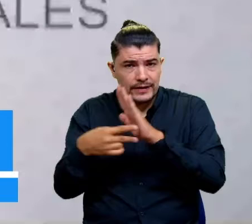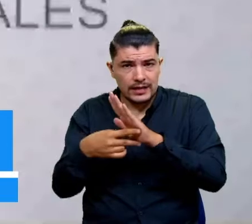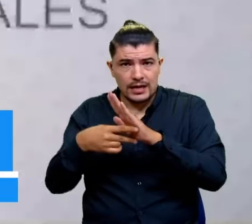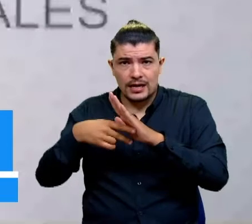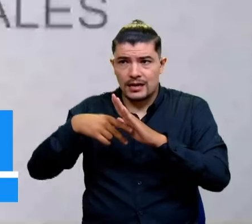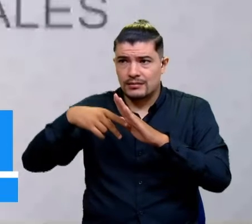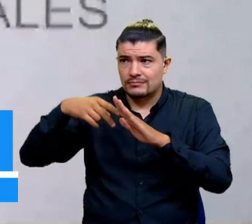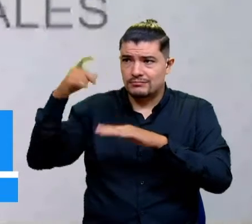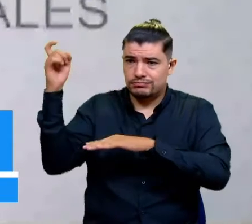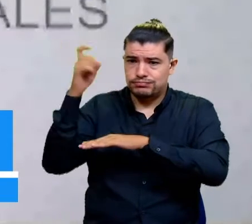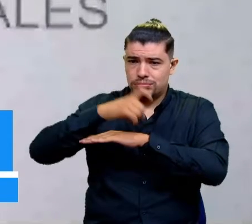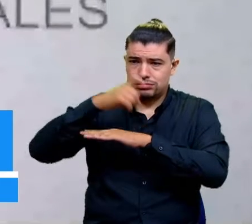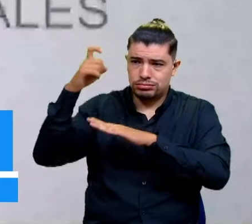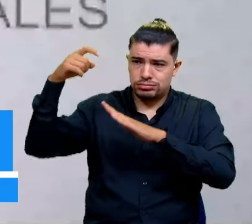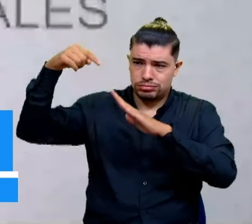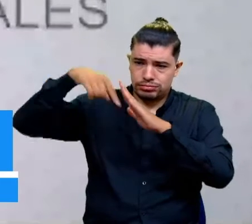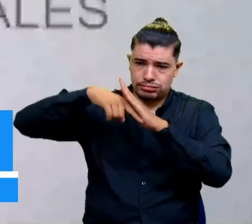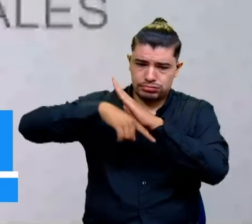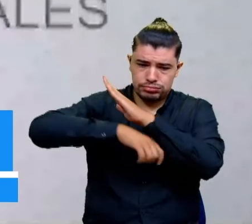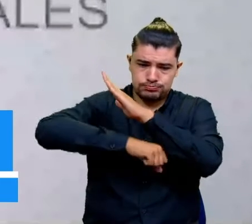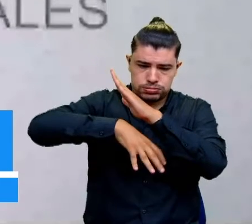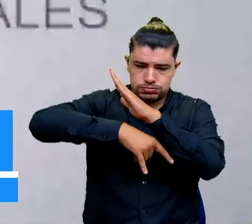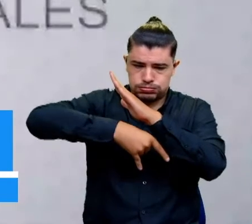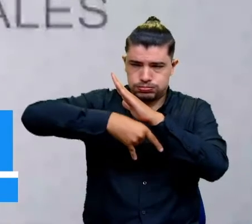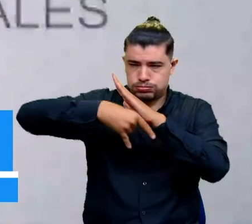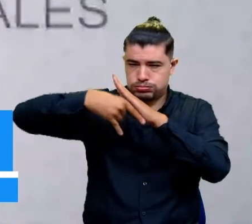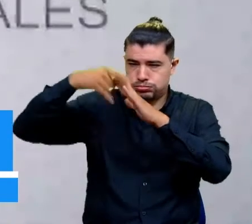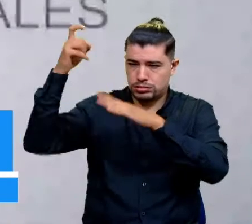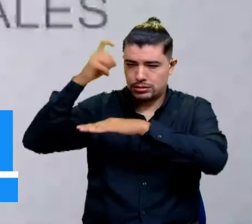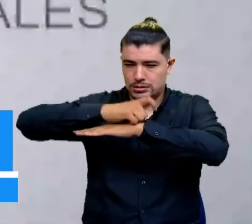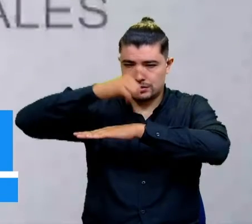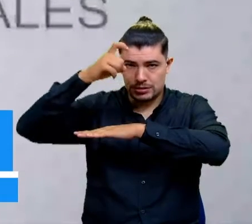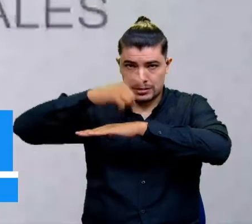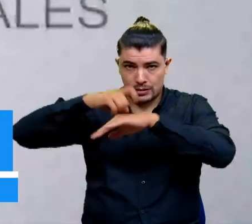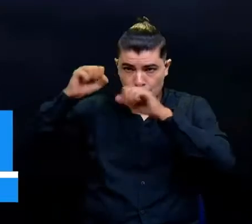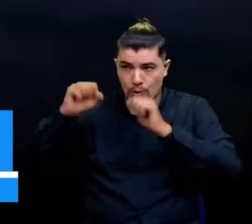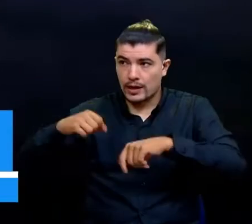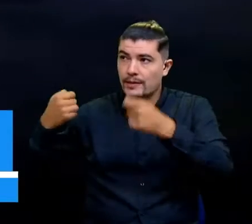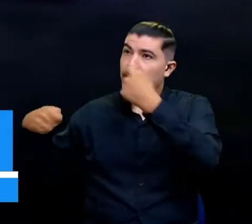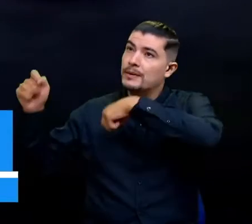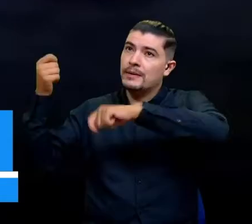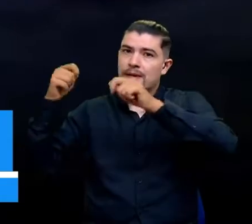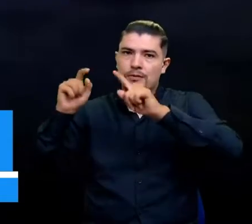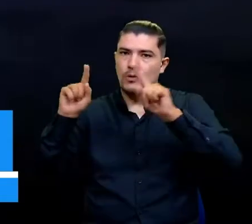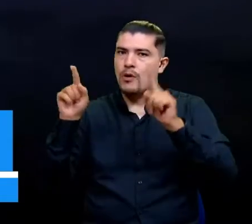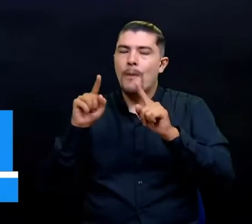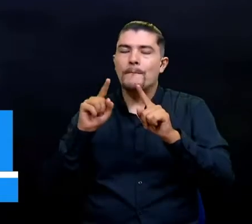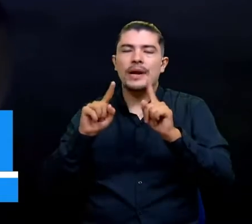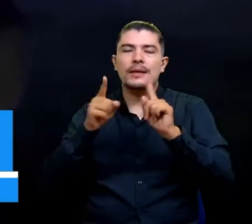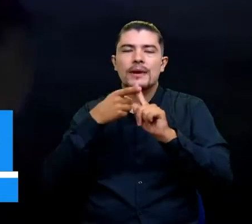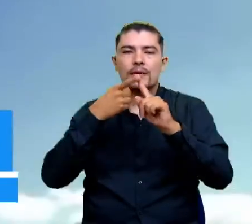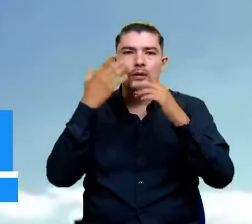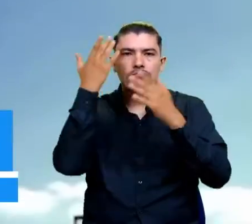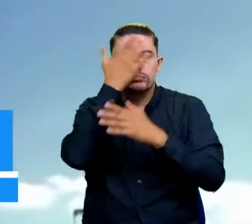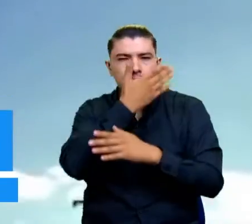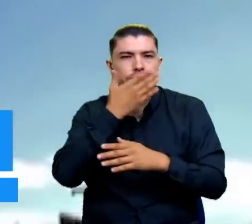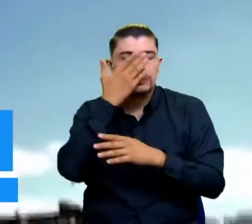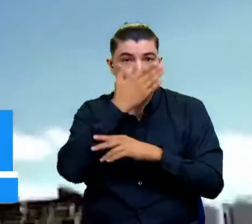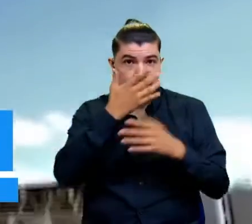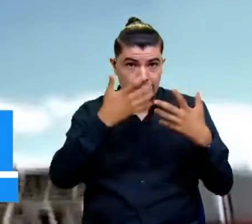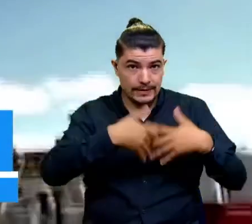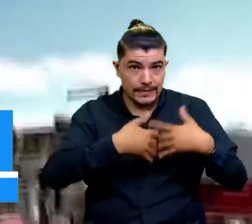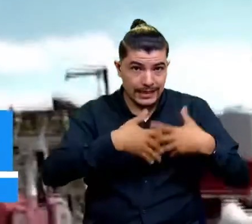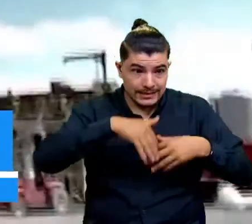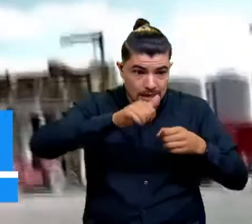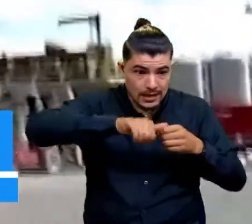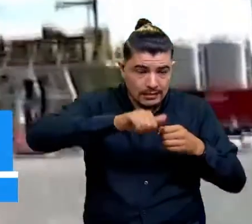aval para que los proyectos piloto de investigación integral pasen a su fase comercial. Por su parte, Ecopetrol indicó que es un